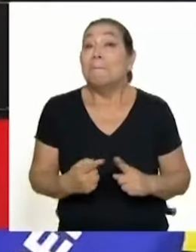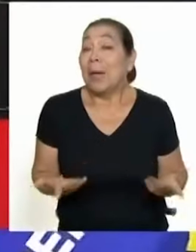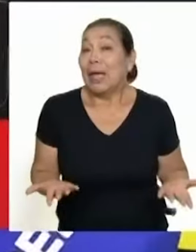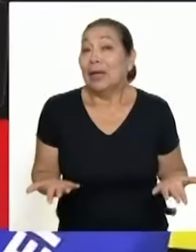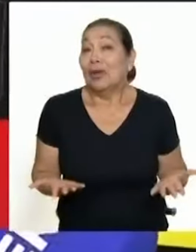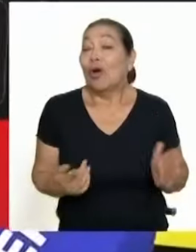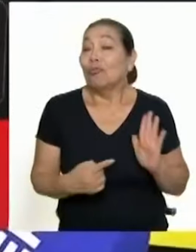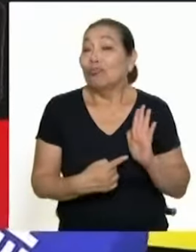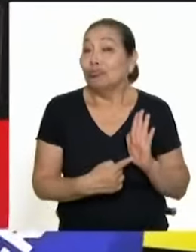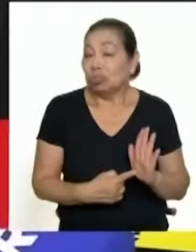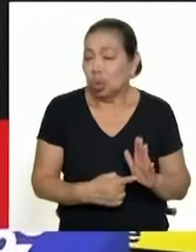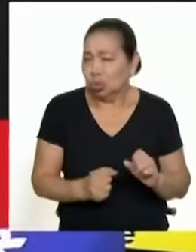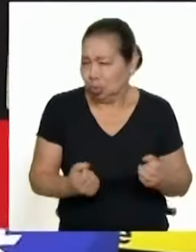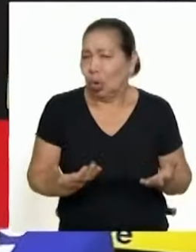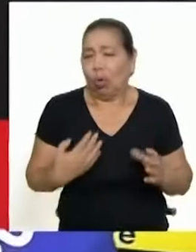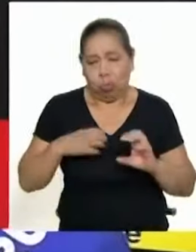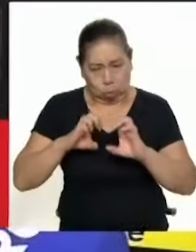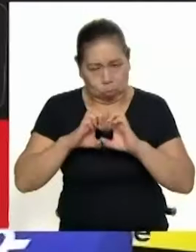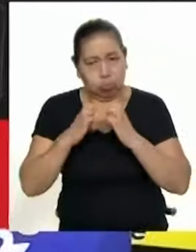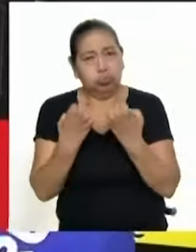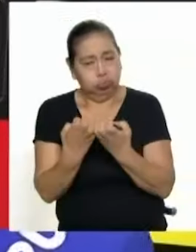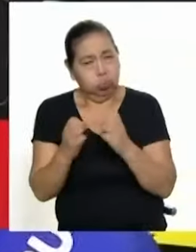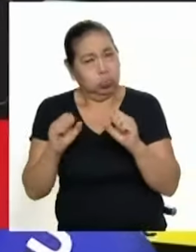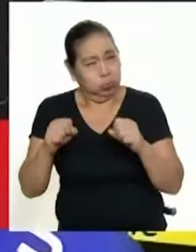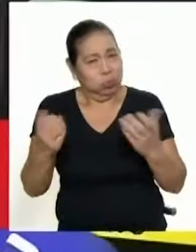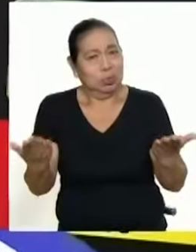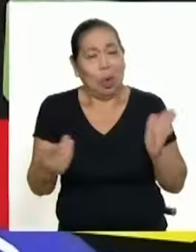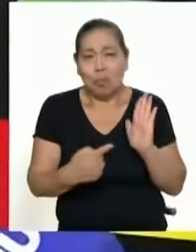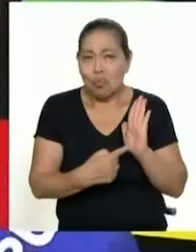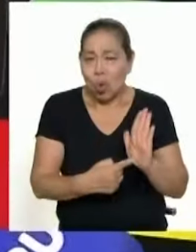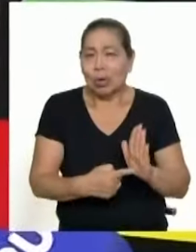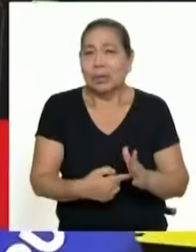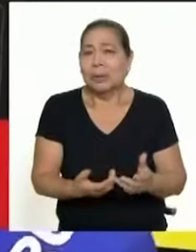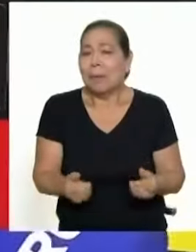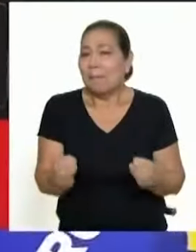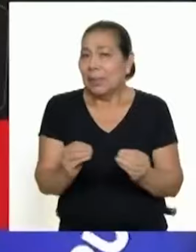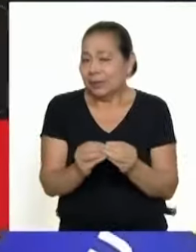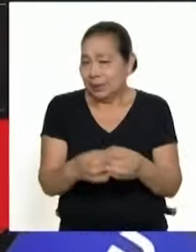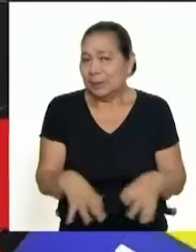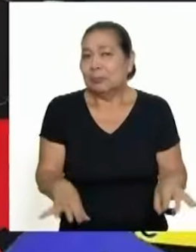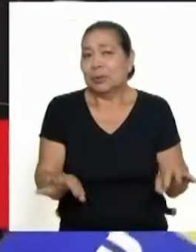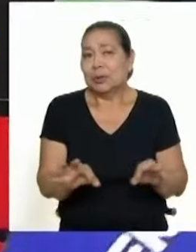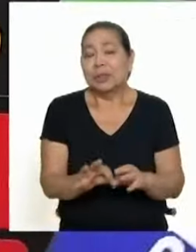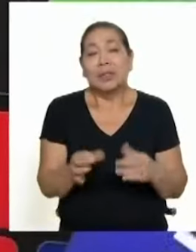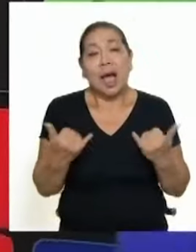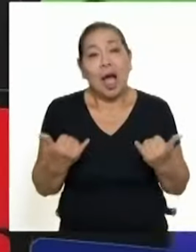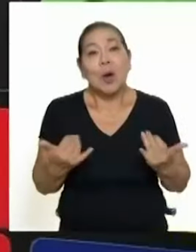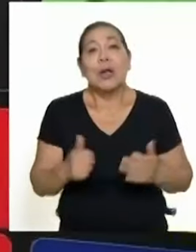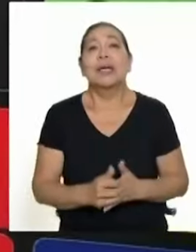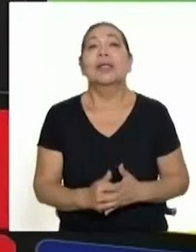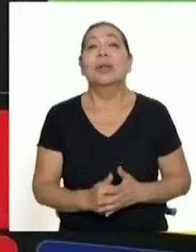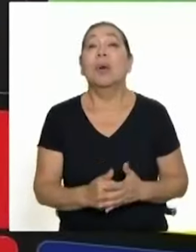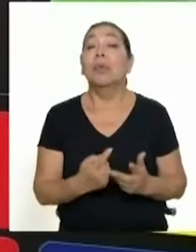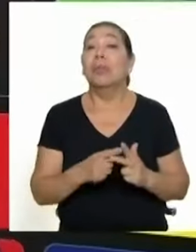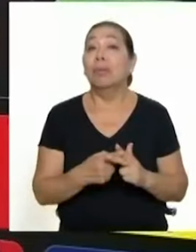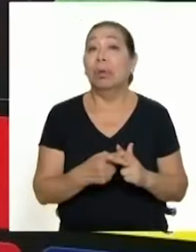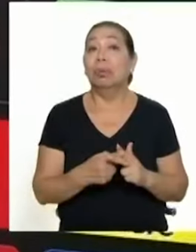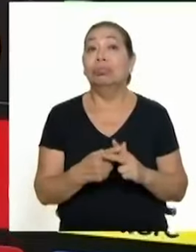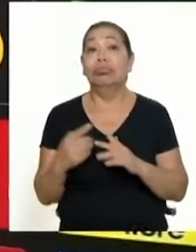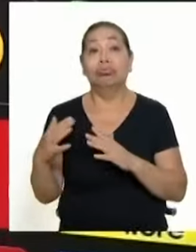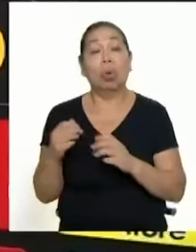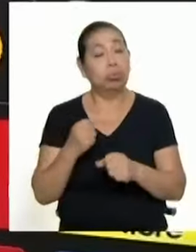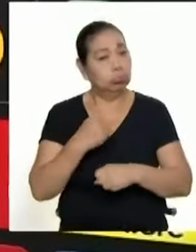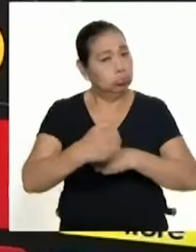pero hoy se mostró de que estamos hechos como equipo. Sumamos de 3, que es lo más importante, y ahora con los pies en la tierra vamos a